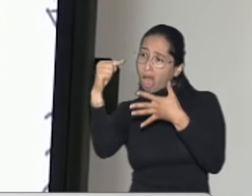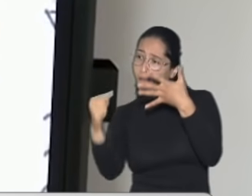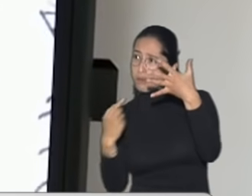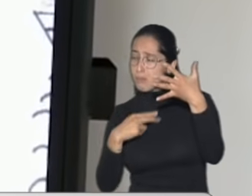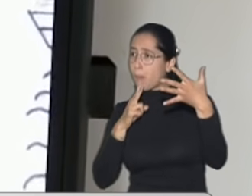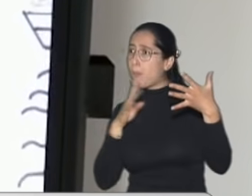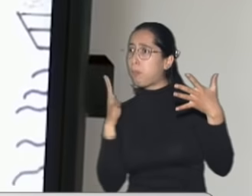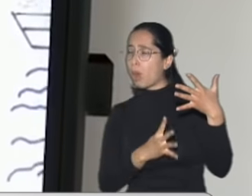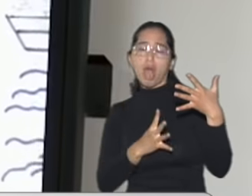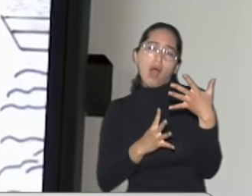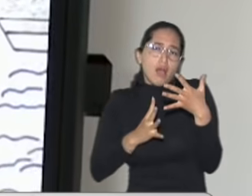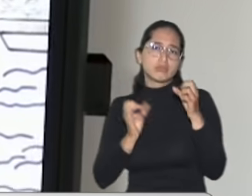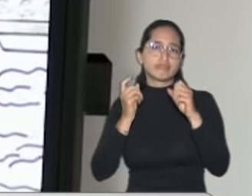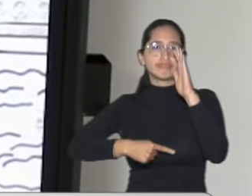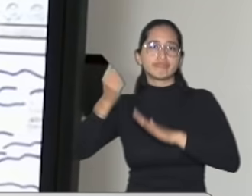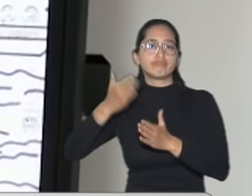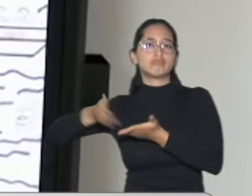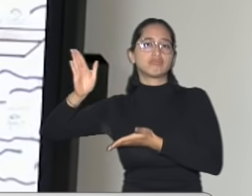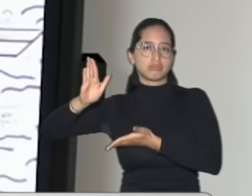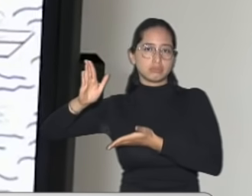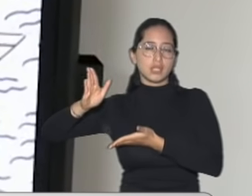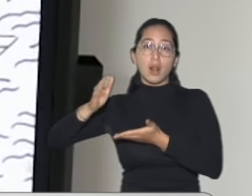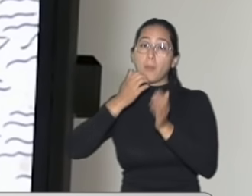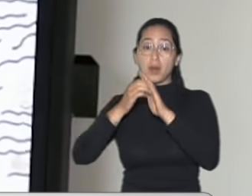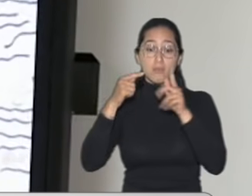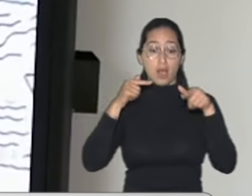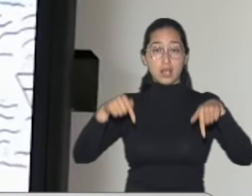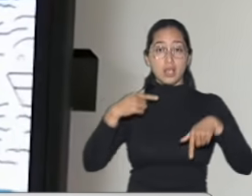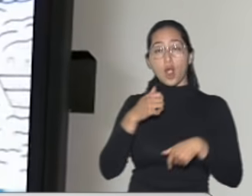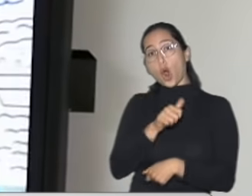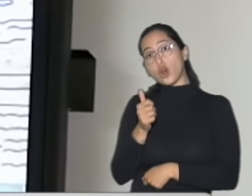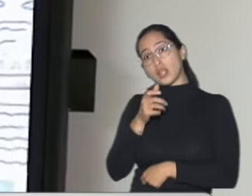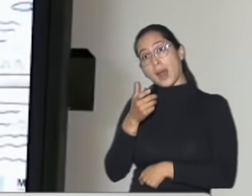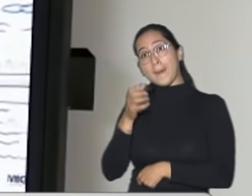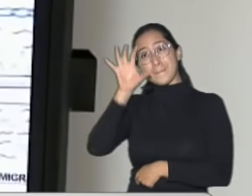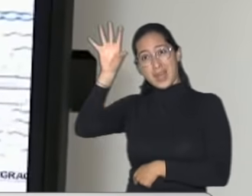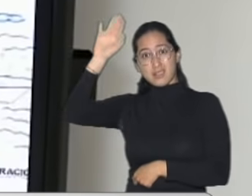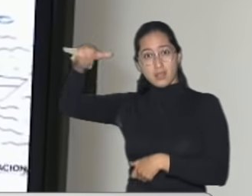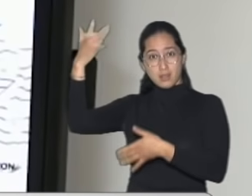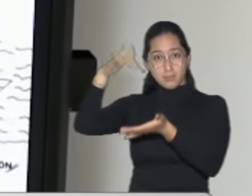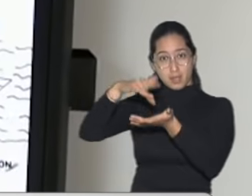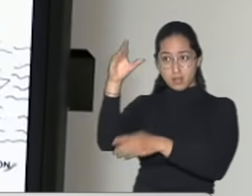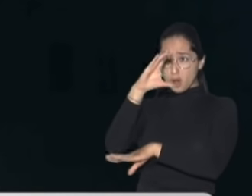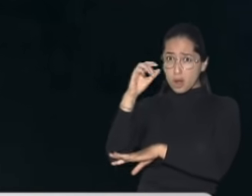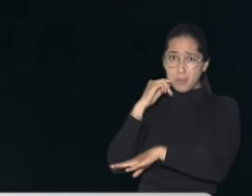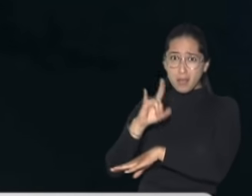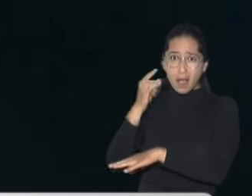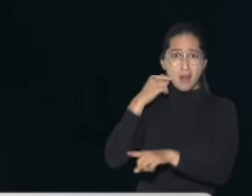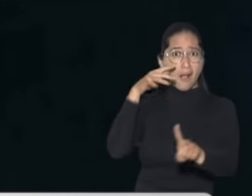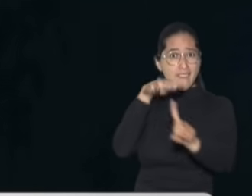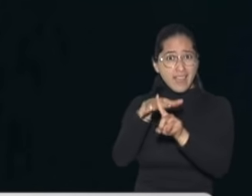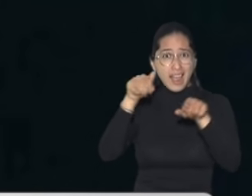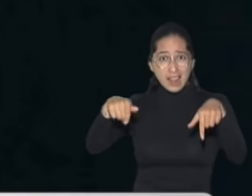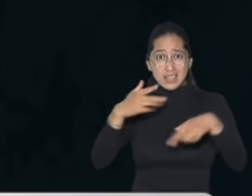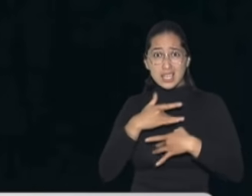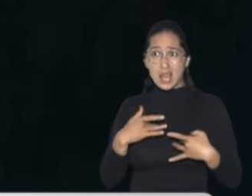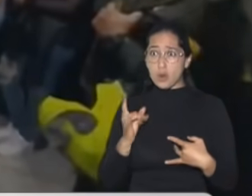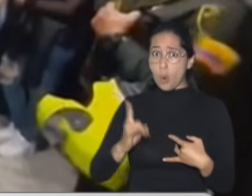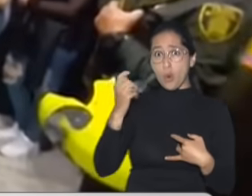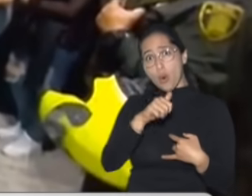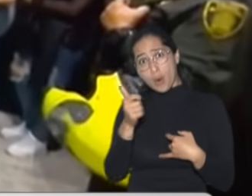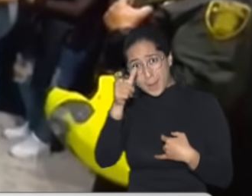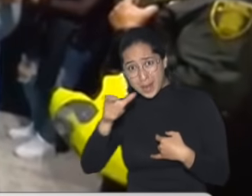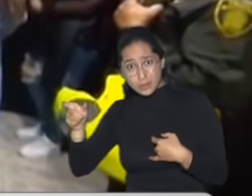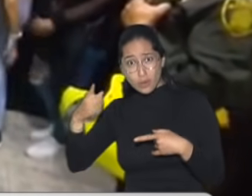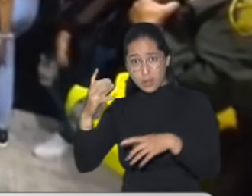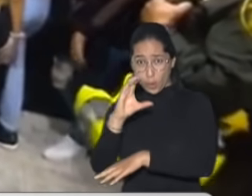extranjero alguno afecte la seguridad sanitaria y por ende la seguridad nacional. De acuerdo con el jefe de la Autoridad